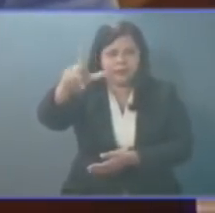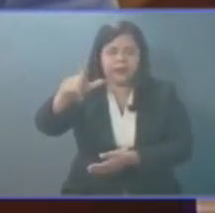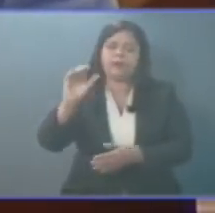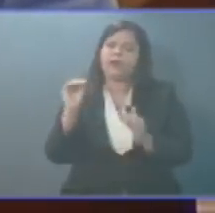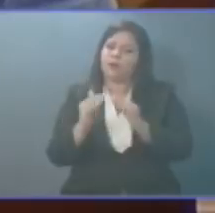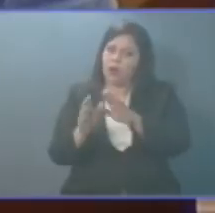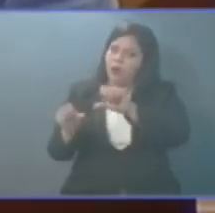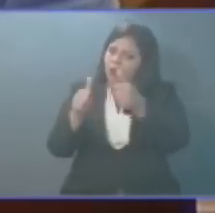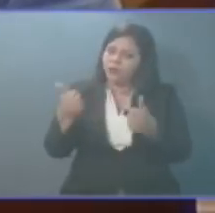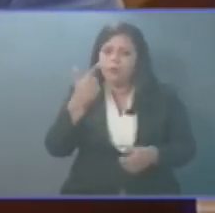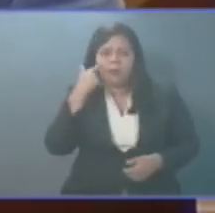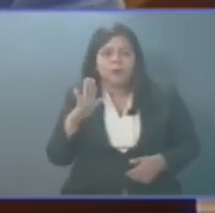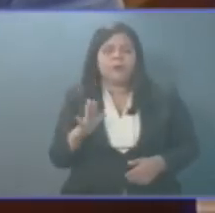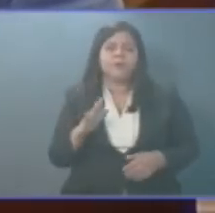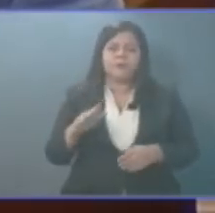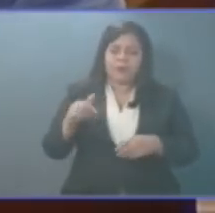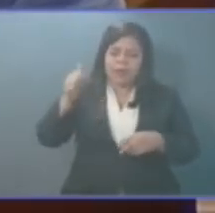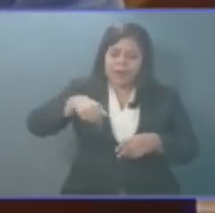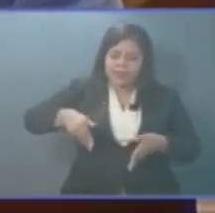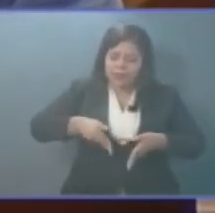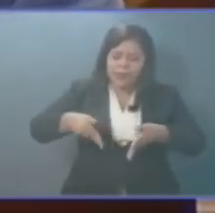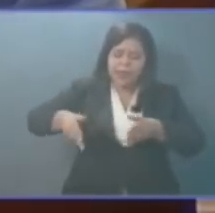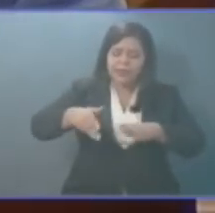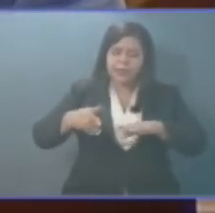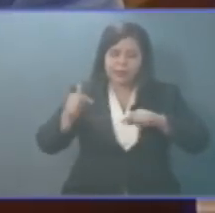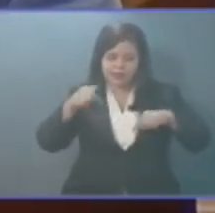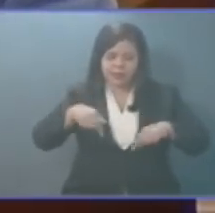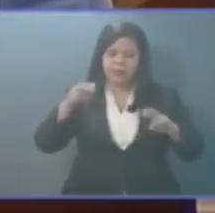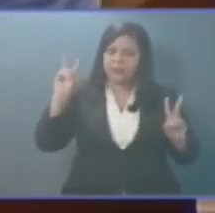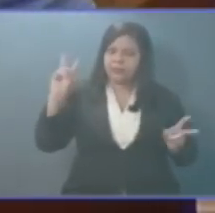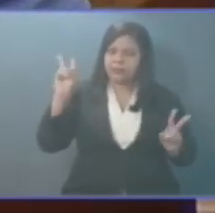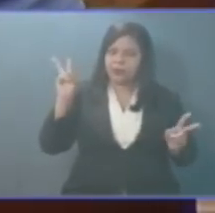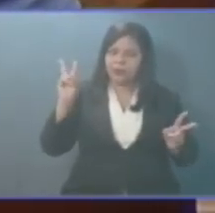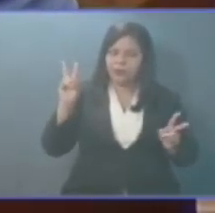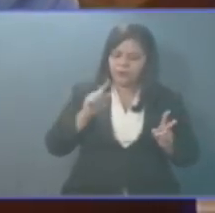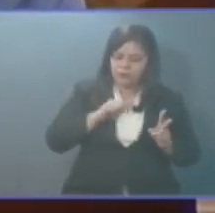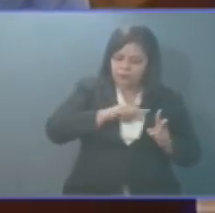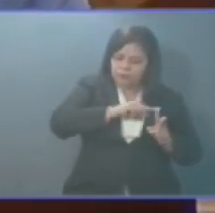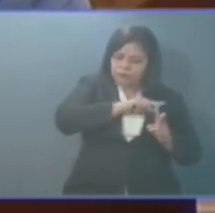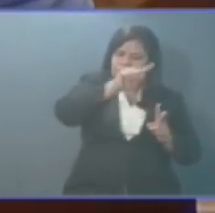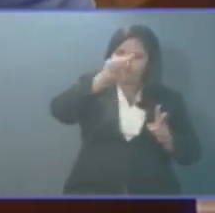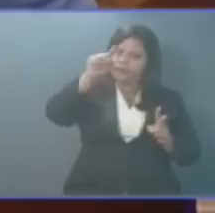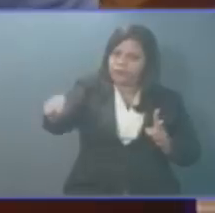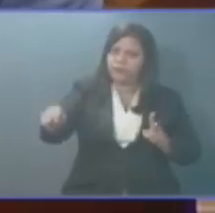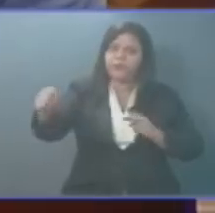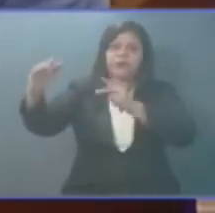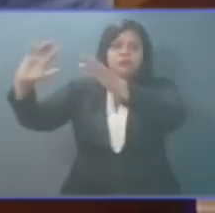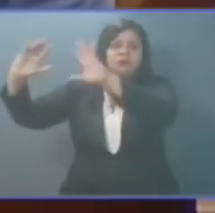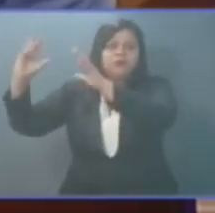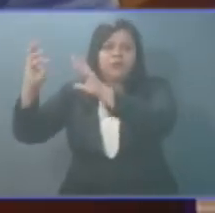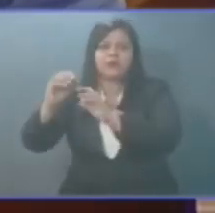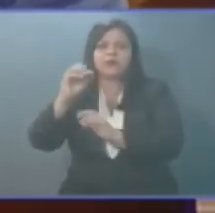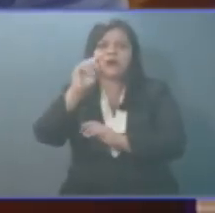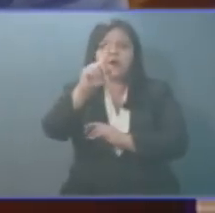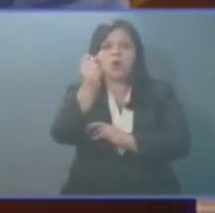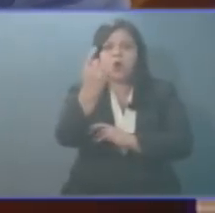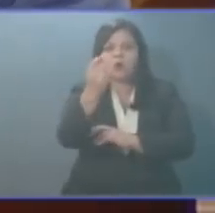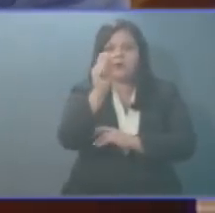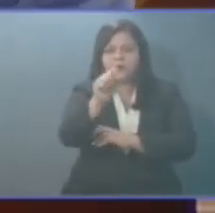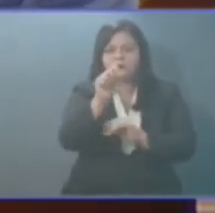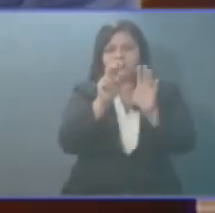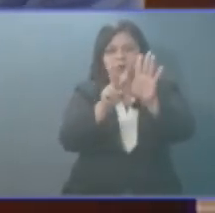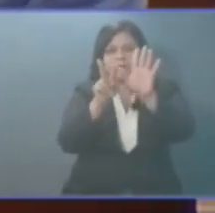carretera de San Salvador a Sonsonate, en el tramo que conecta desde Armenia hacia San Julián, con una inversión de 11.78